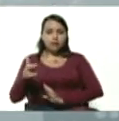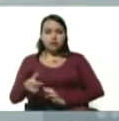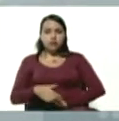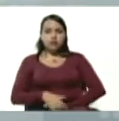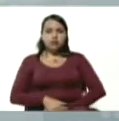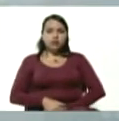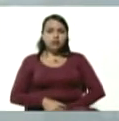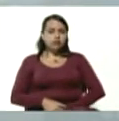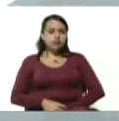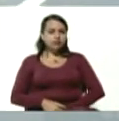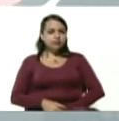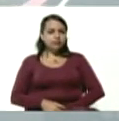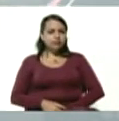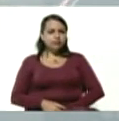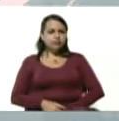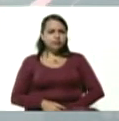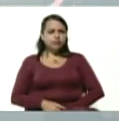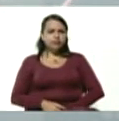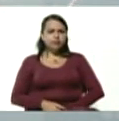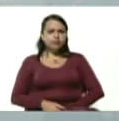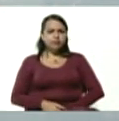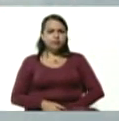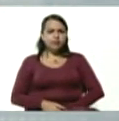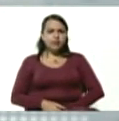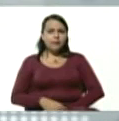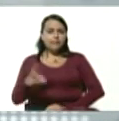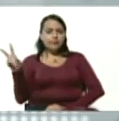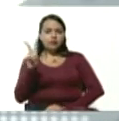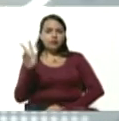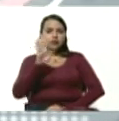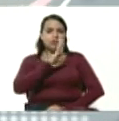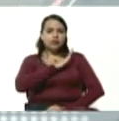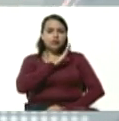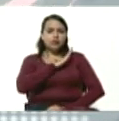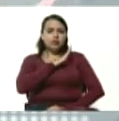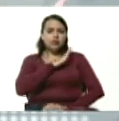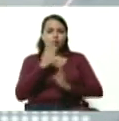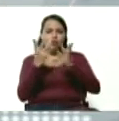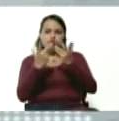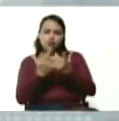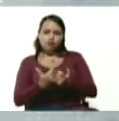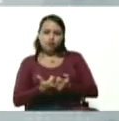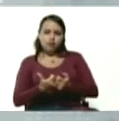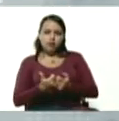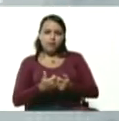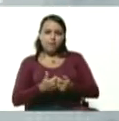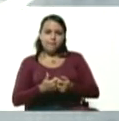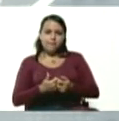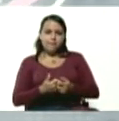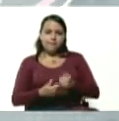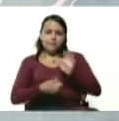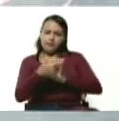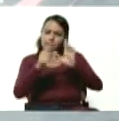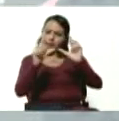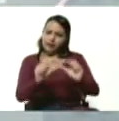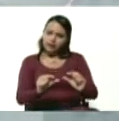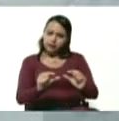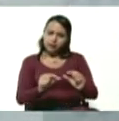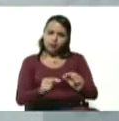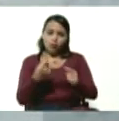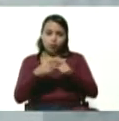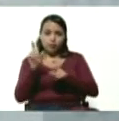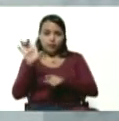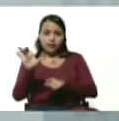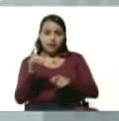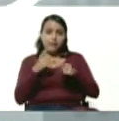Venezuela ya controló la situación que Venezuela tiene una cifra mucho más alentadora que la de otros países pero